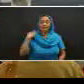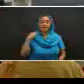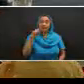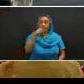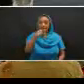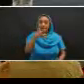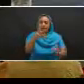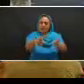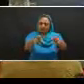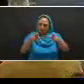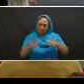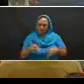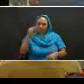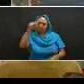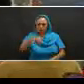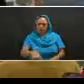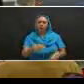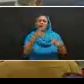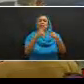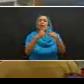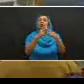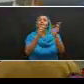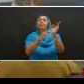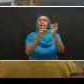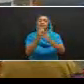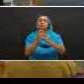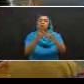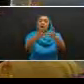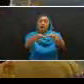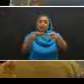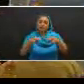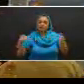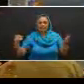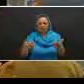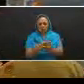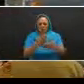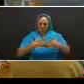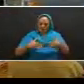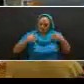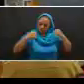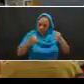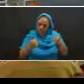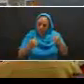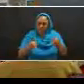más. Recibe hoy en el nombre de Jesús. Recibe nuevas fuerzas.